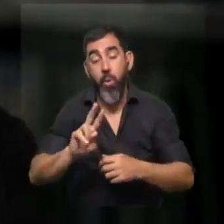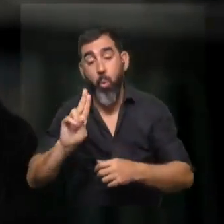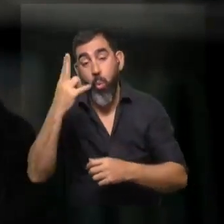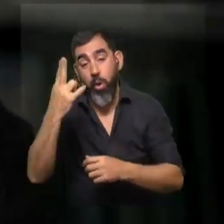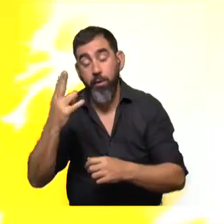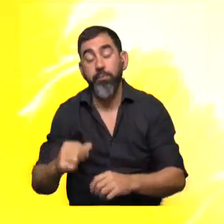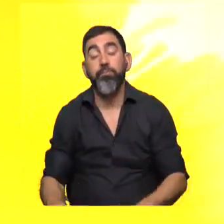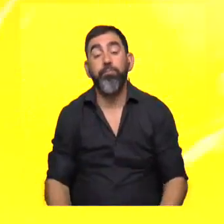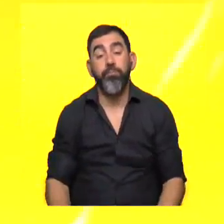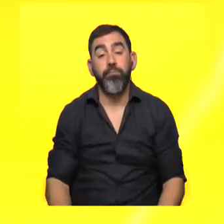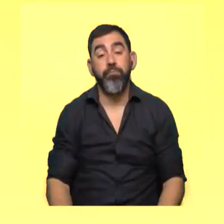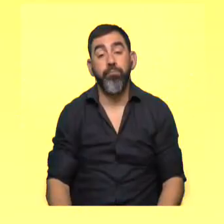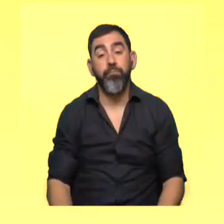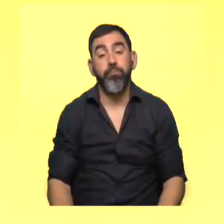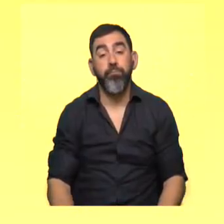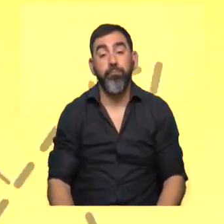Queguay seguramente.